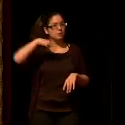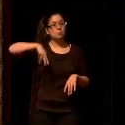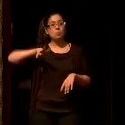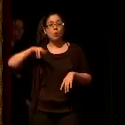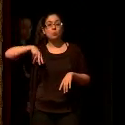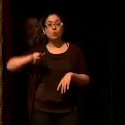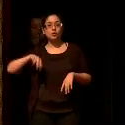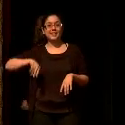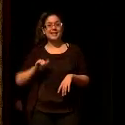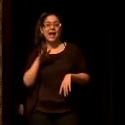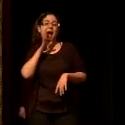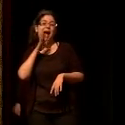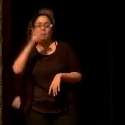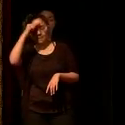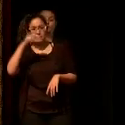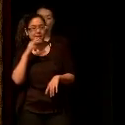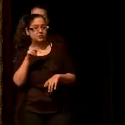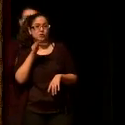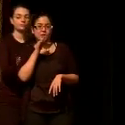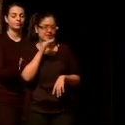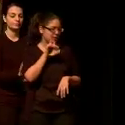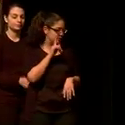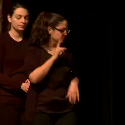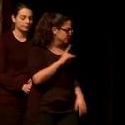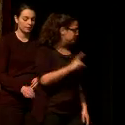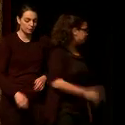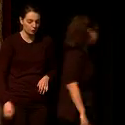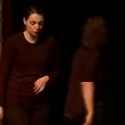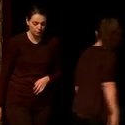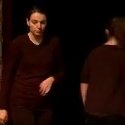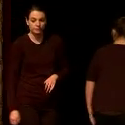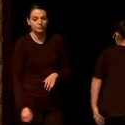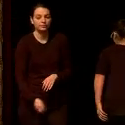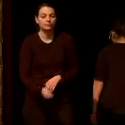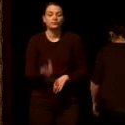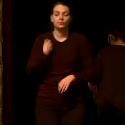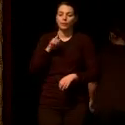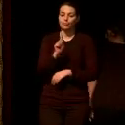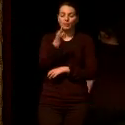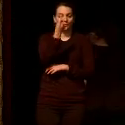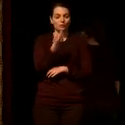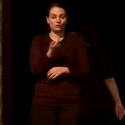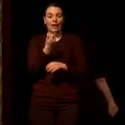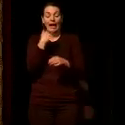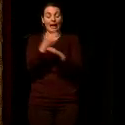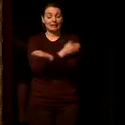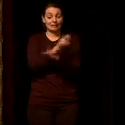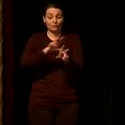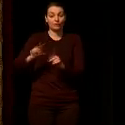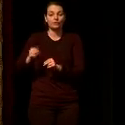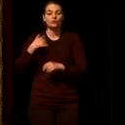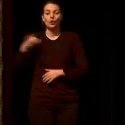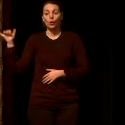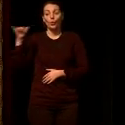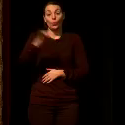de por aquí no sale aún mal os digo os cuenta una cosa y antes de terminar venía yo en el avión con